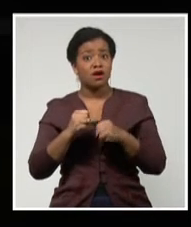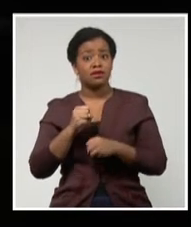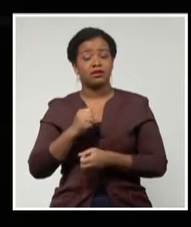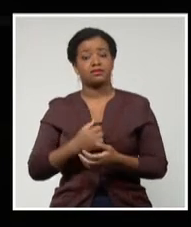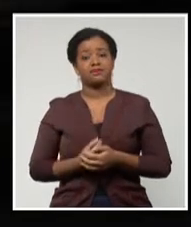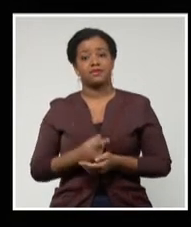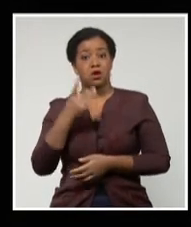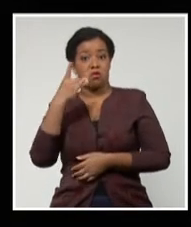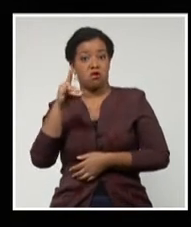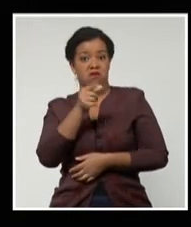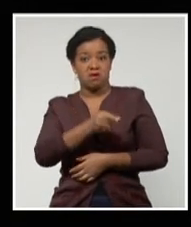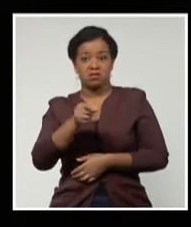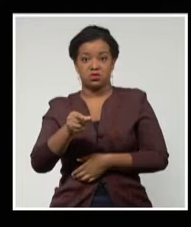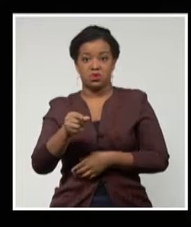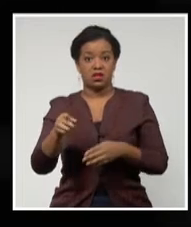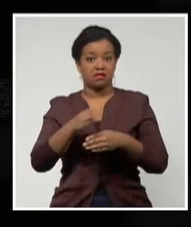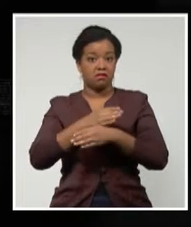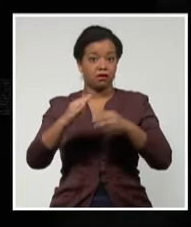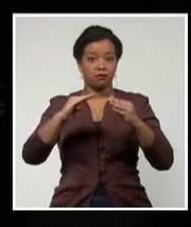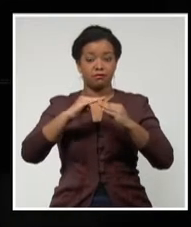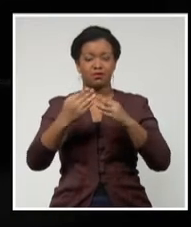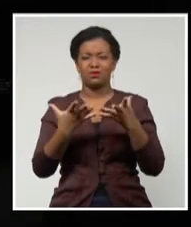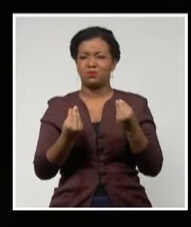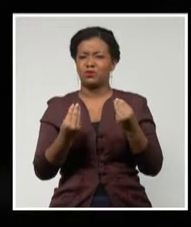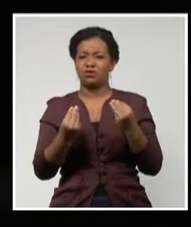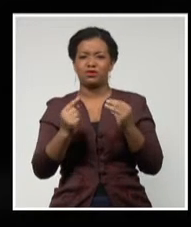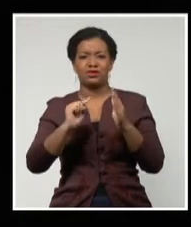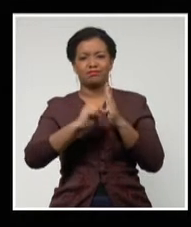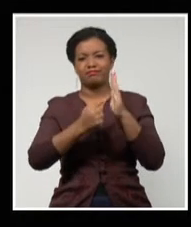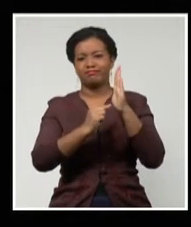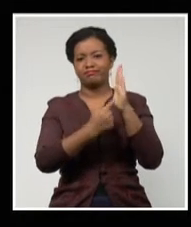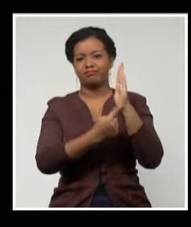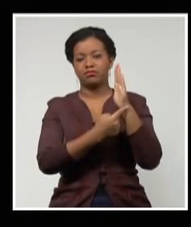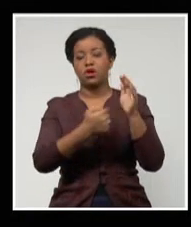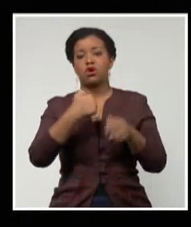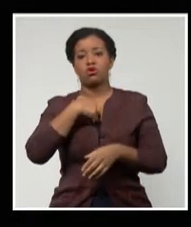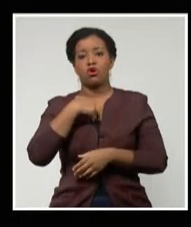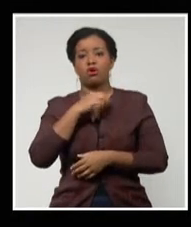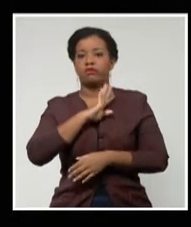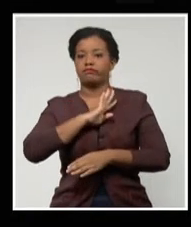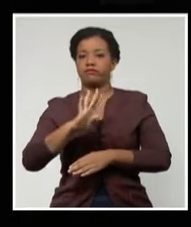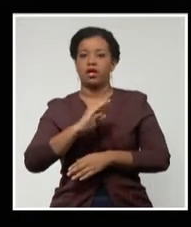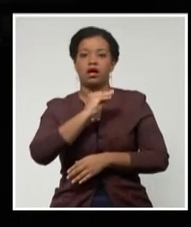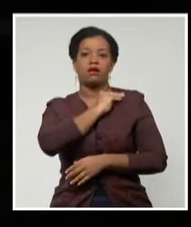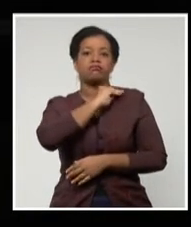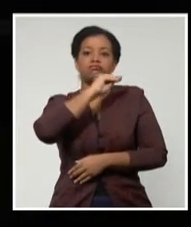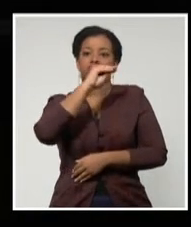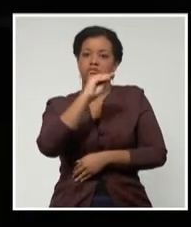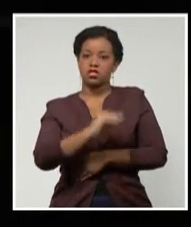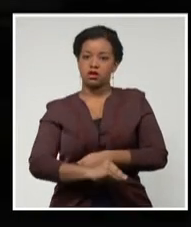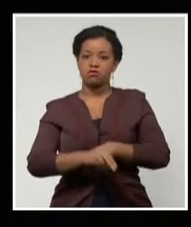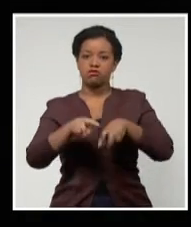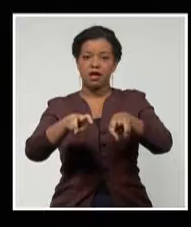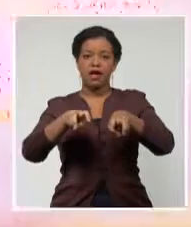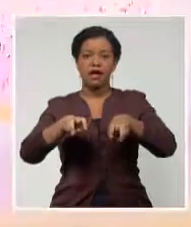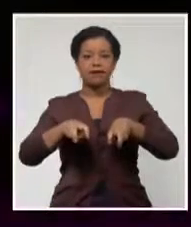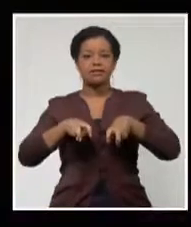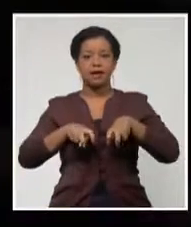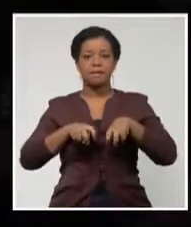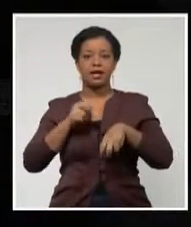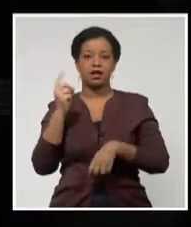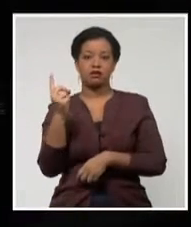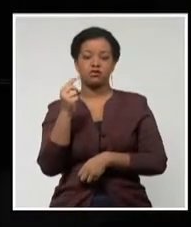bolivianos. Y por esta y muchas razones, estoy renunciando, enviando mi carta de renuncia a la Asamblea Legislativa Plurinacional de